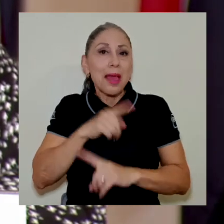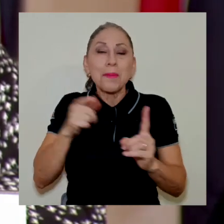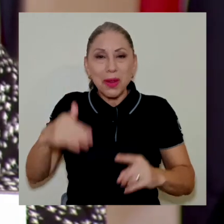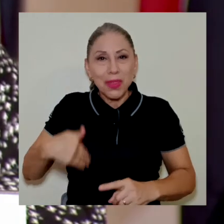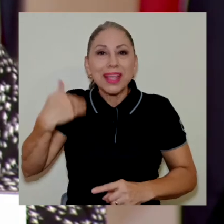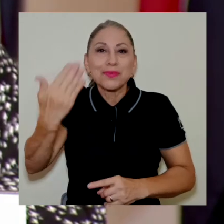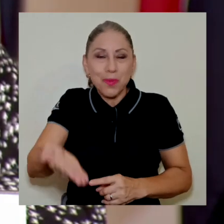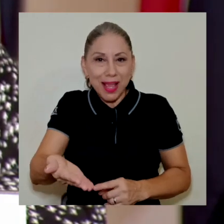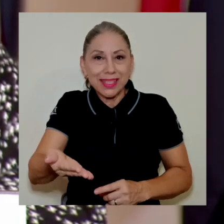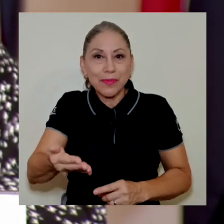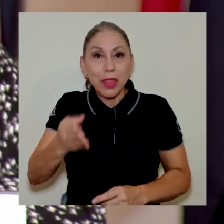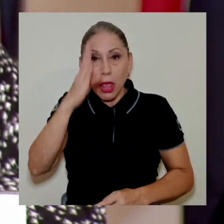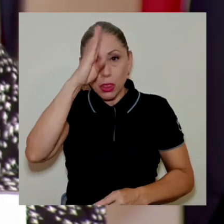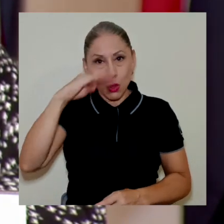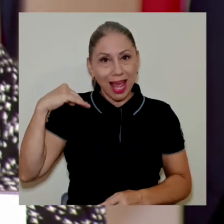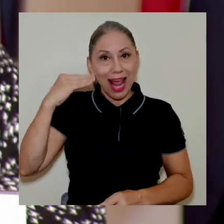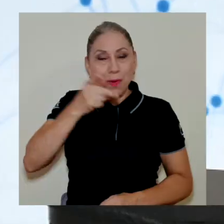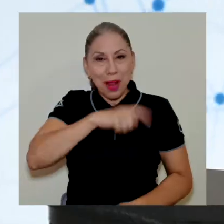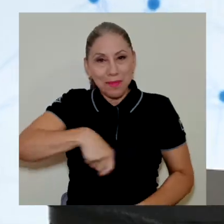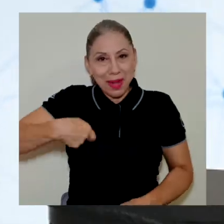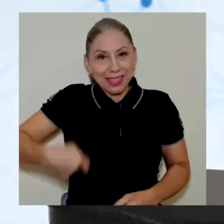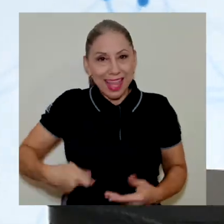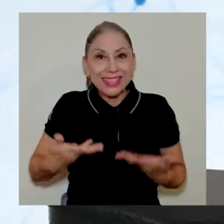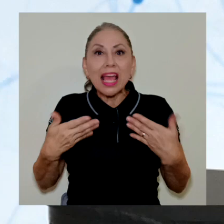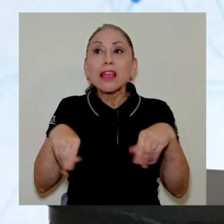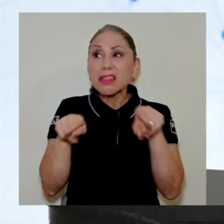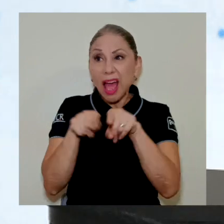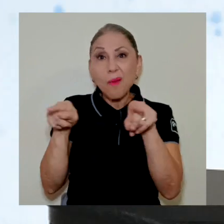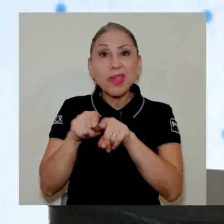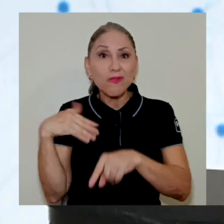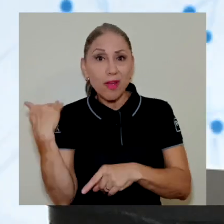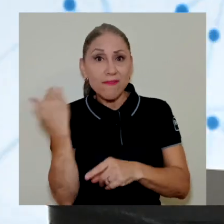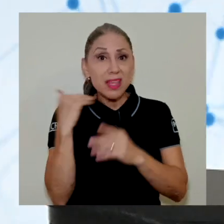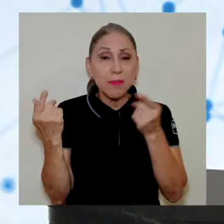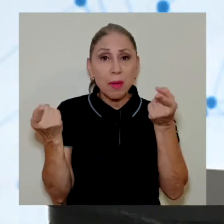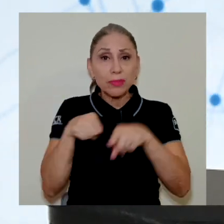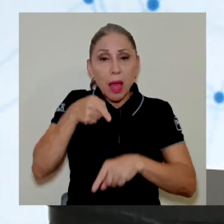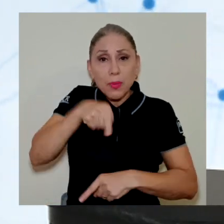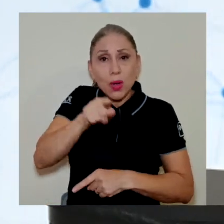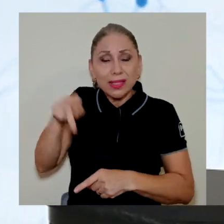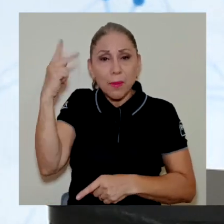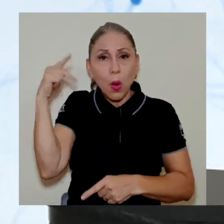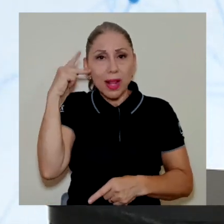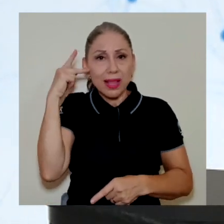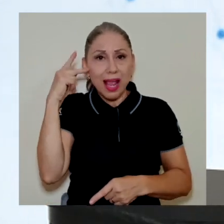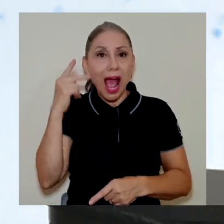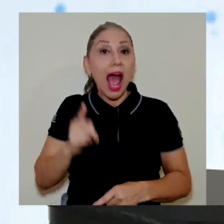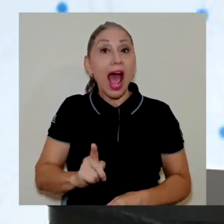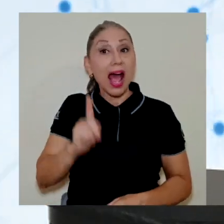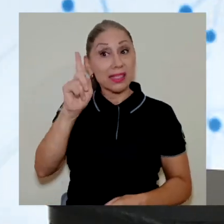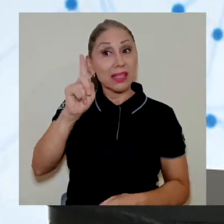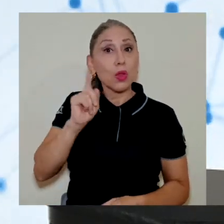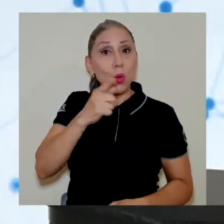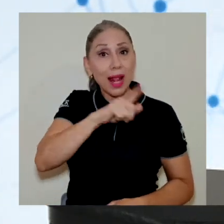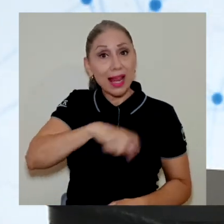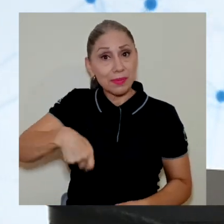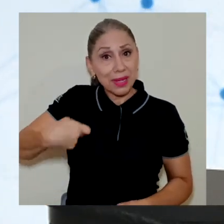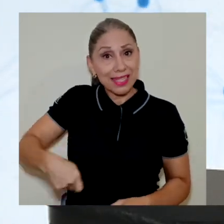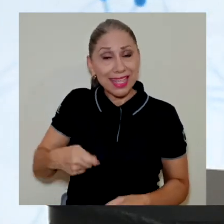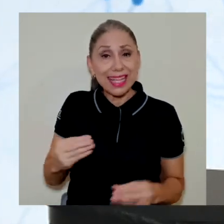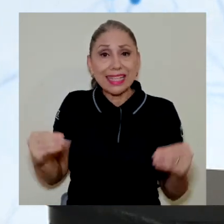llegó doña Laura a la presidencia y también fue víctima de violencia política, ¿verdad? O sea, ha sido una de las presidencias en las